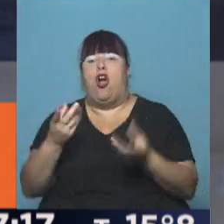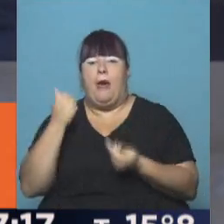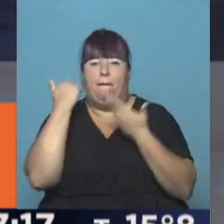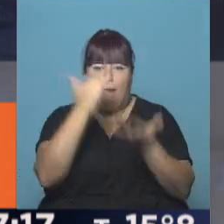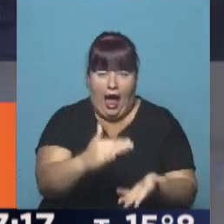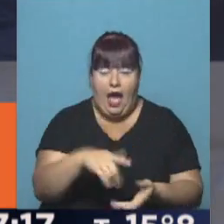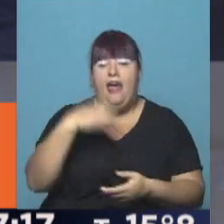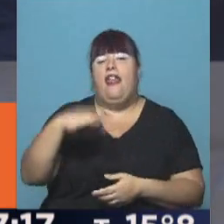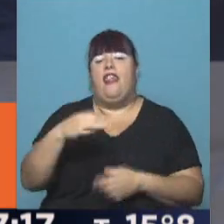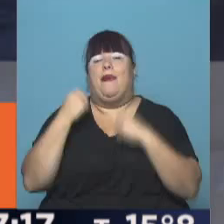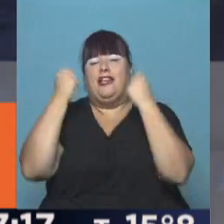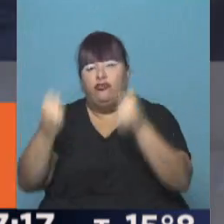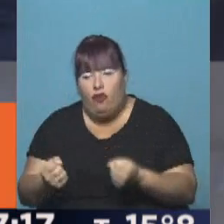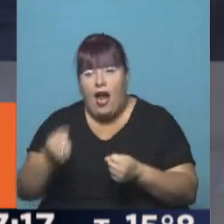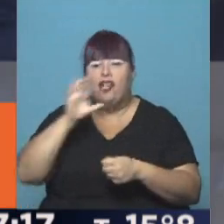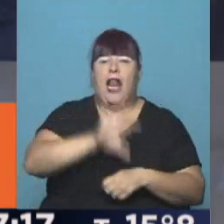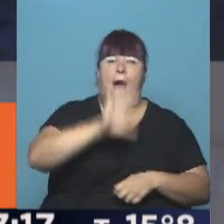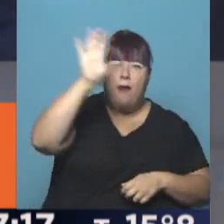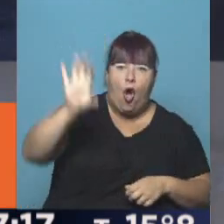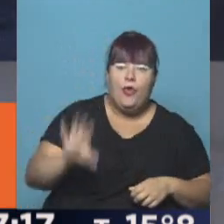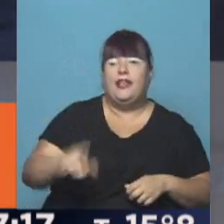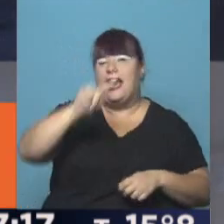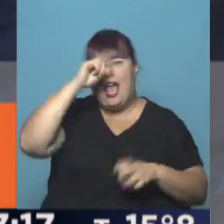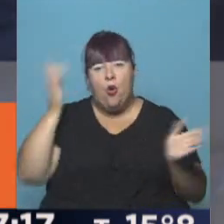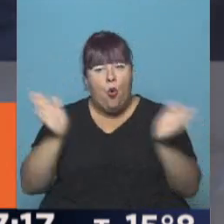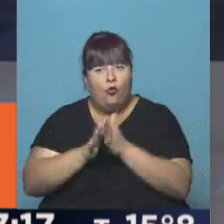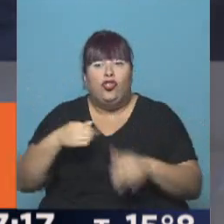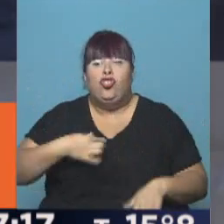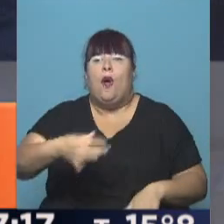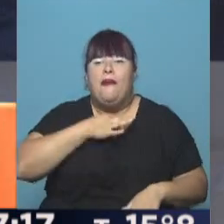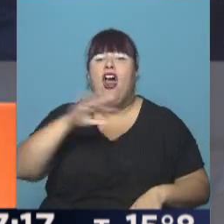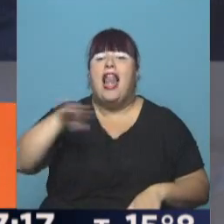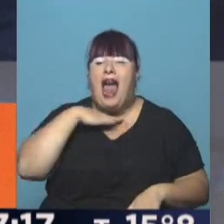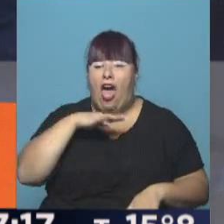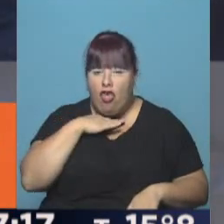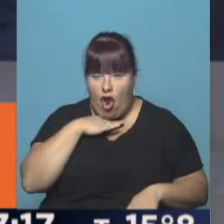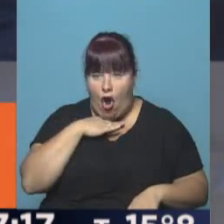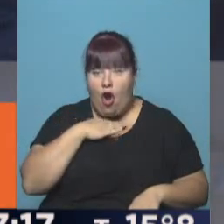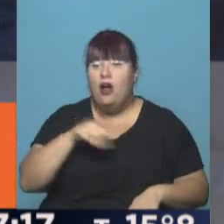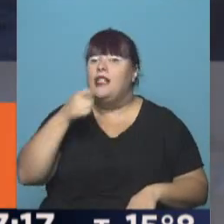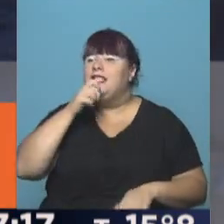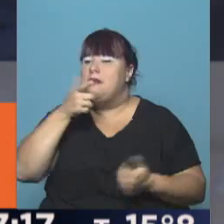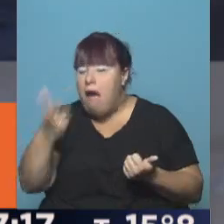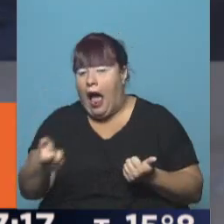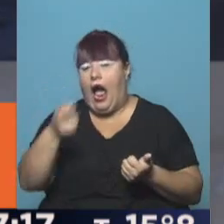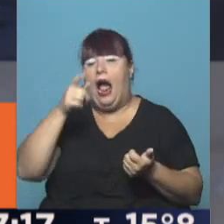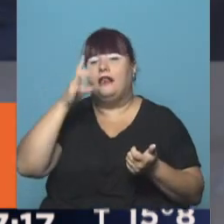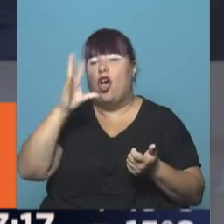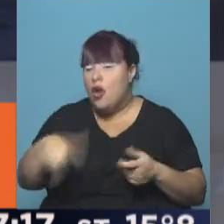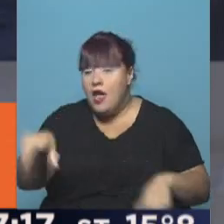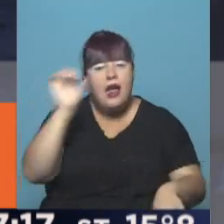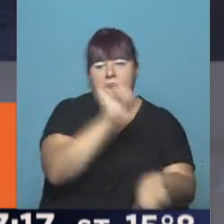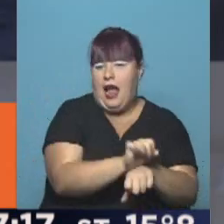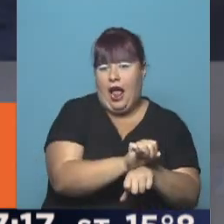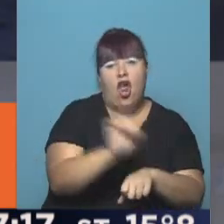presupuestos, tenemos que hacer un esfuerzo entre las provincias y la nación, pero yo prefiero un delincuente que ha cometido un delito que esté en la